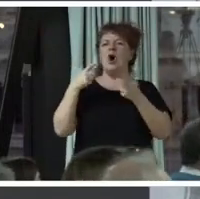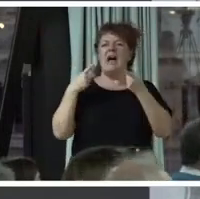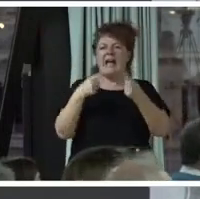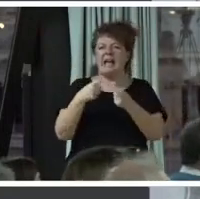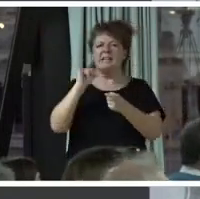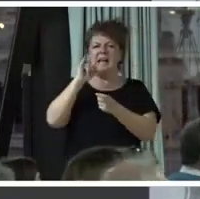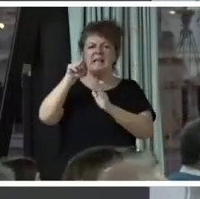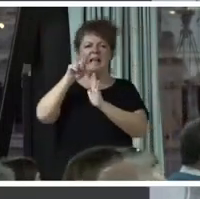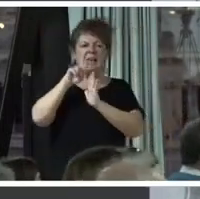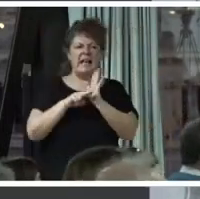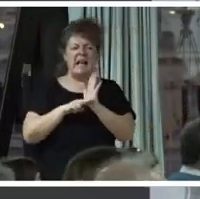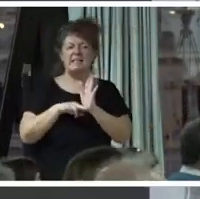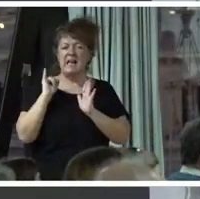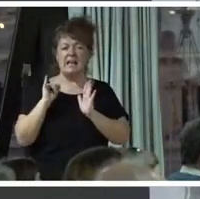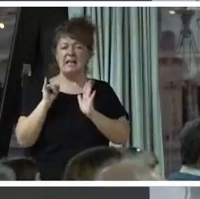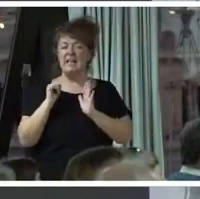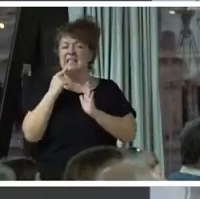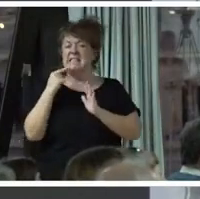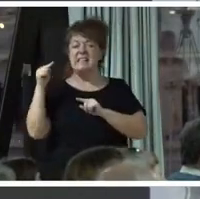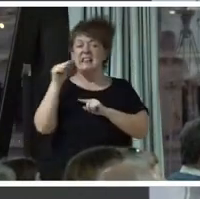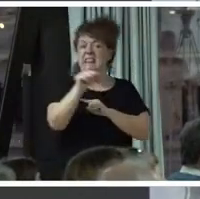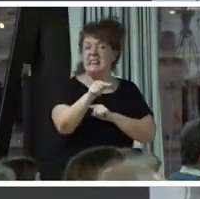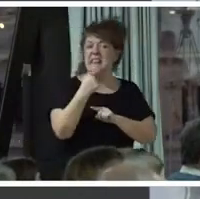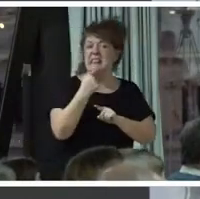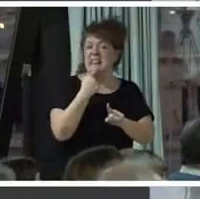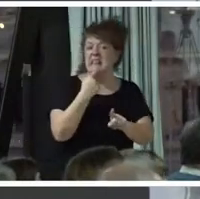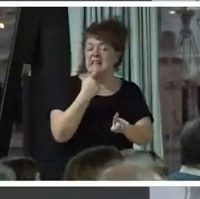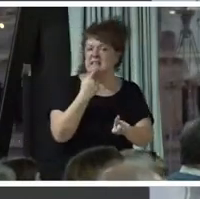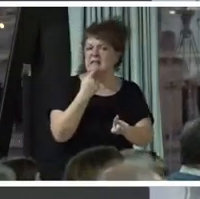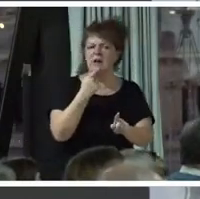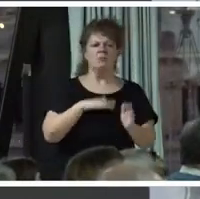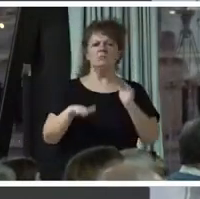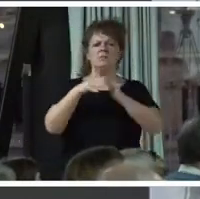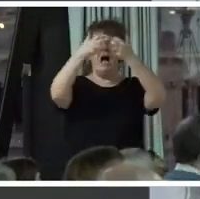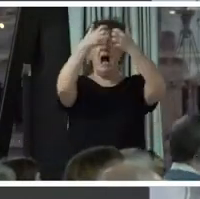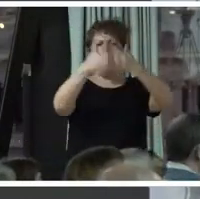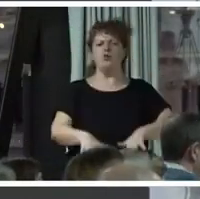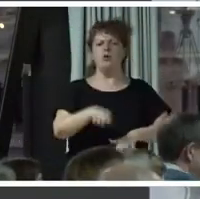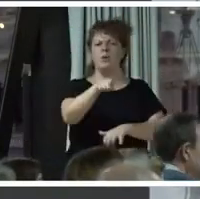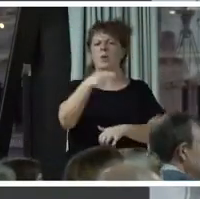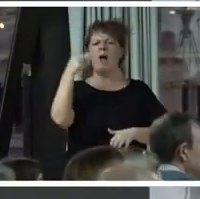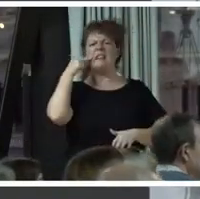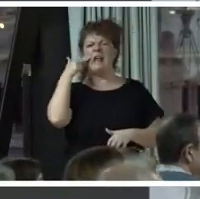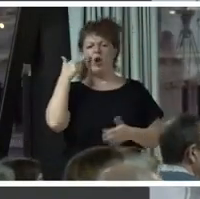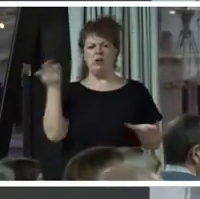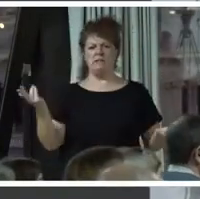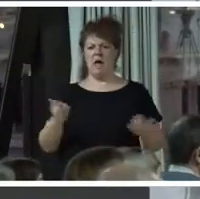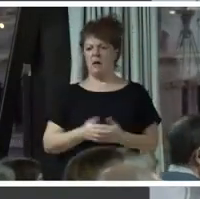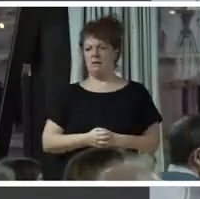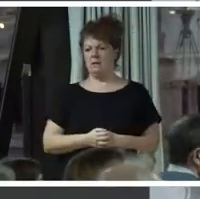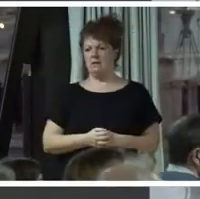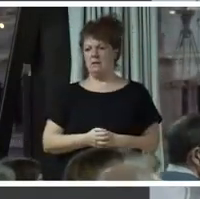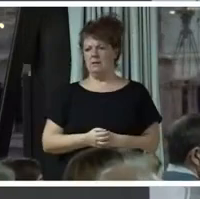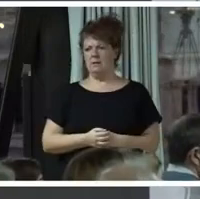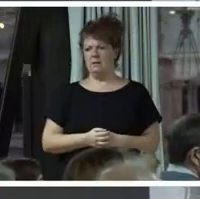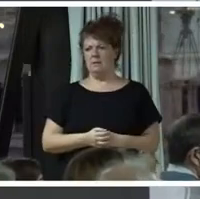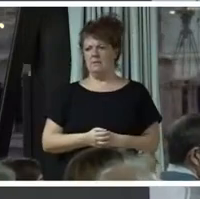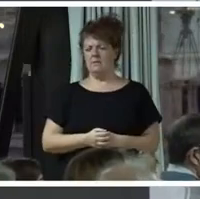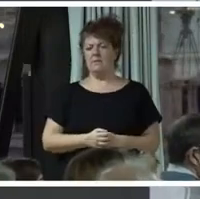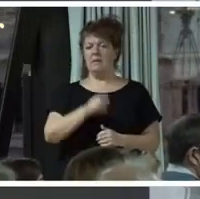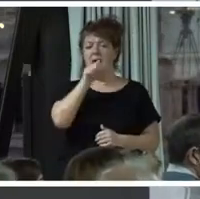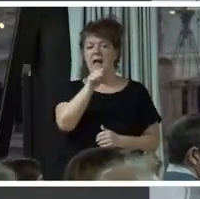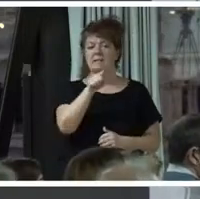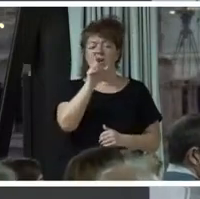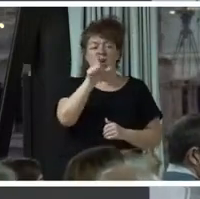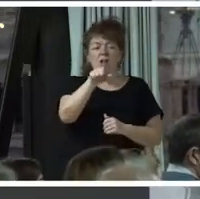tienen reglas cualquiera que señala eso es equiparado automáticamente a un terrorista Y eso es algo